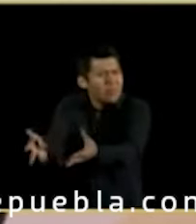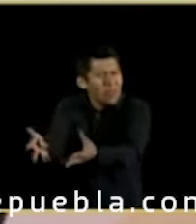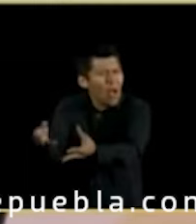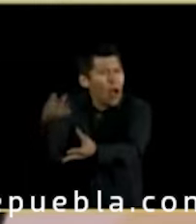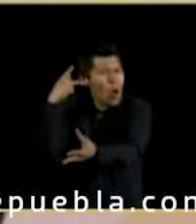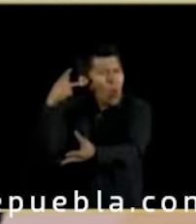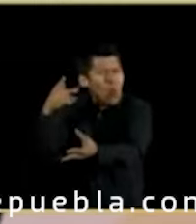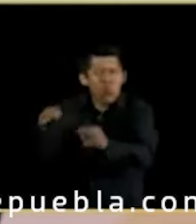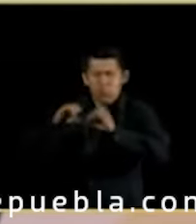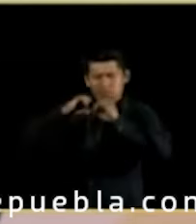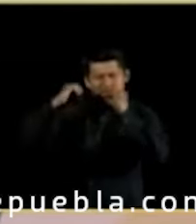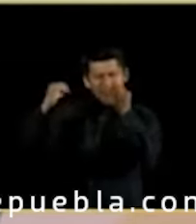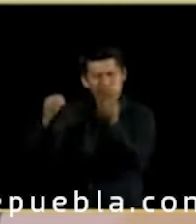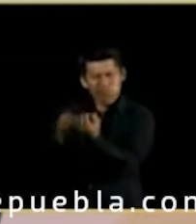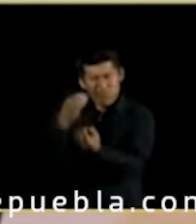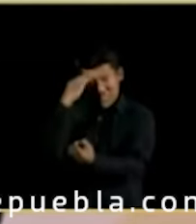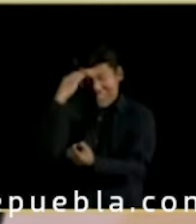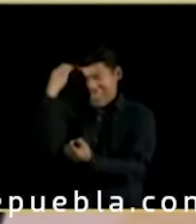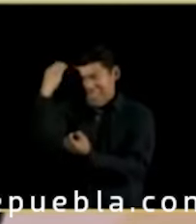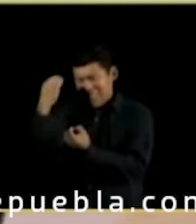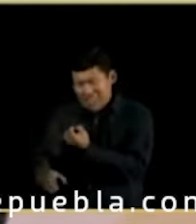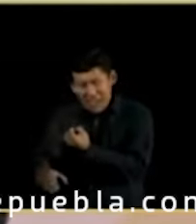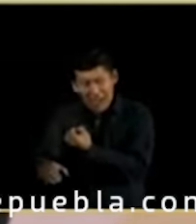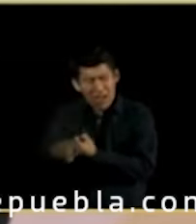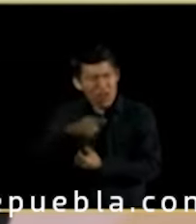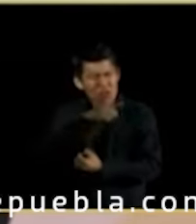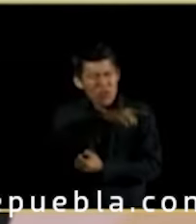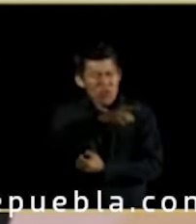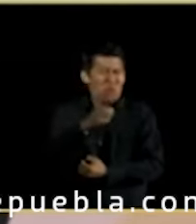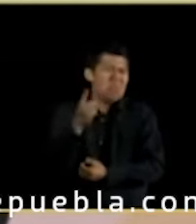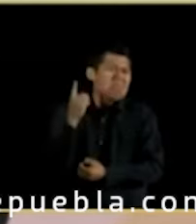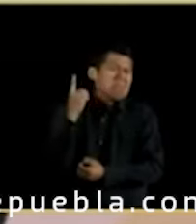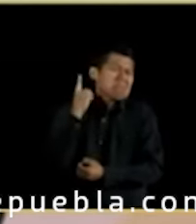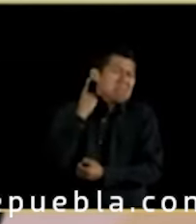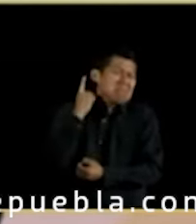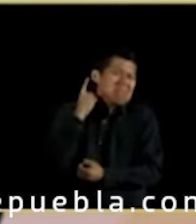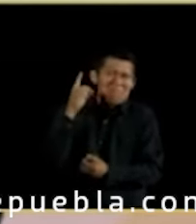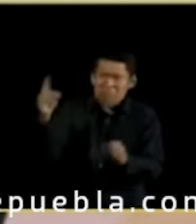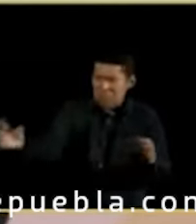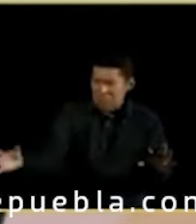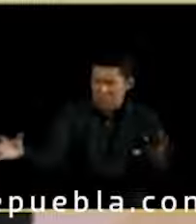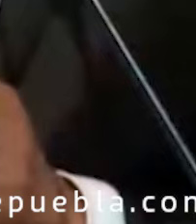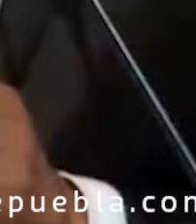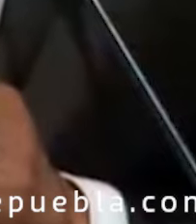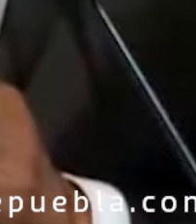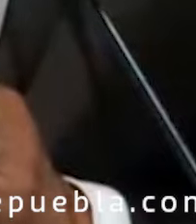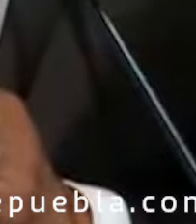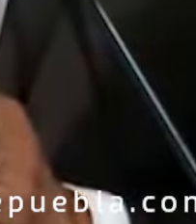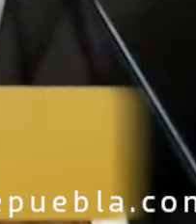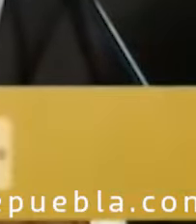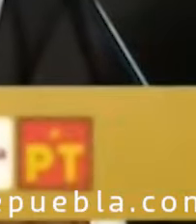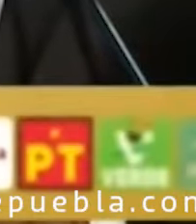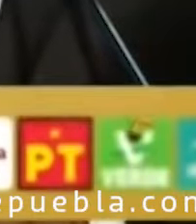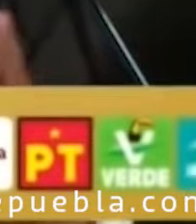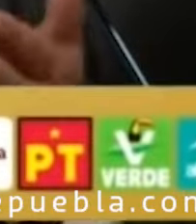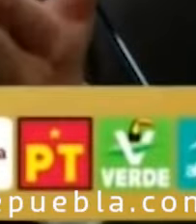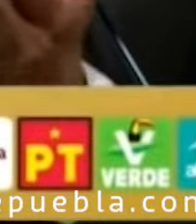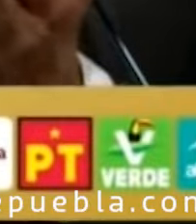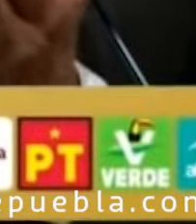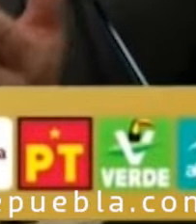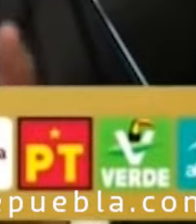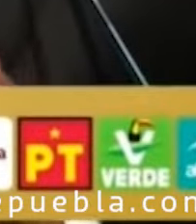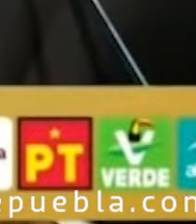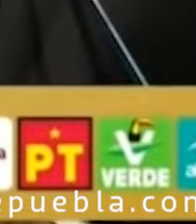Tu candidata a diputada vinculada con posesión de armas. Durante los primeros minutos